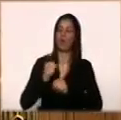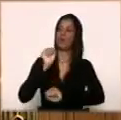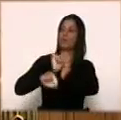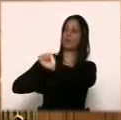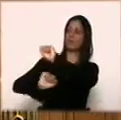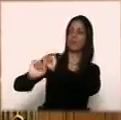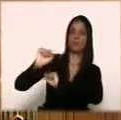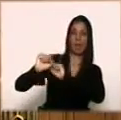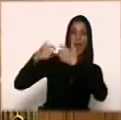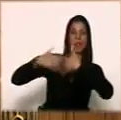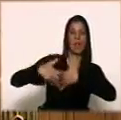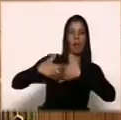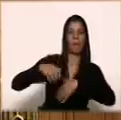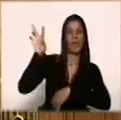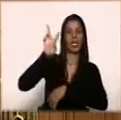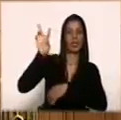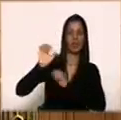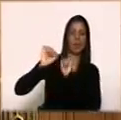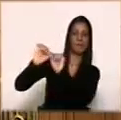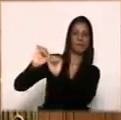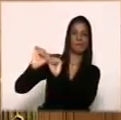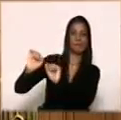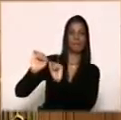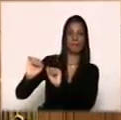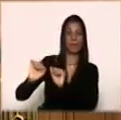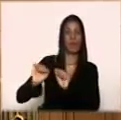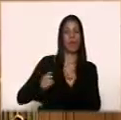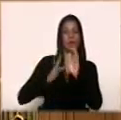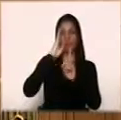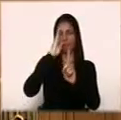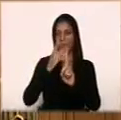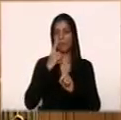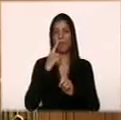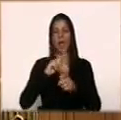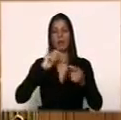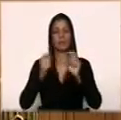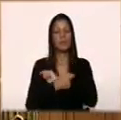la producción, a defender la línea de producción y a transformar,